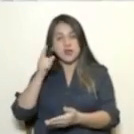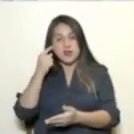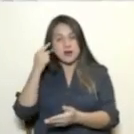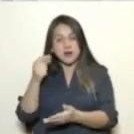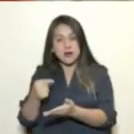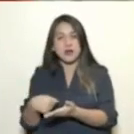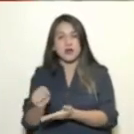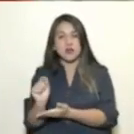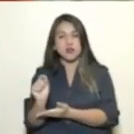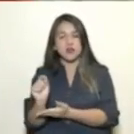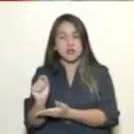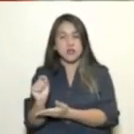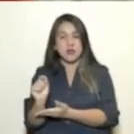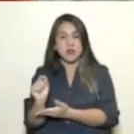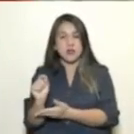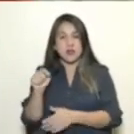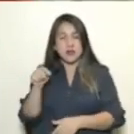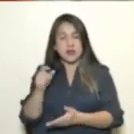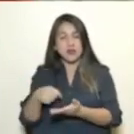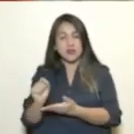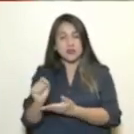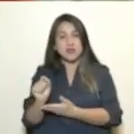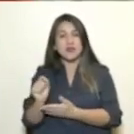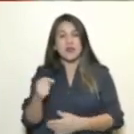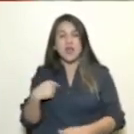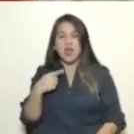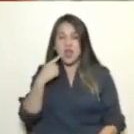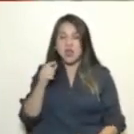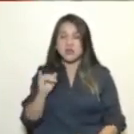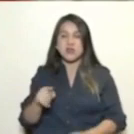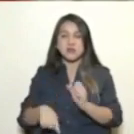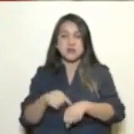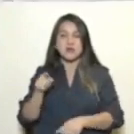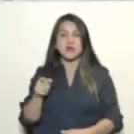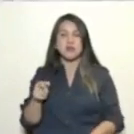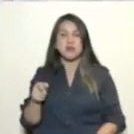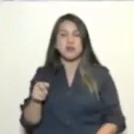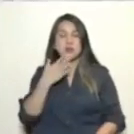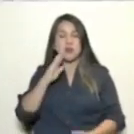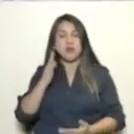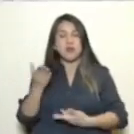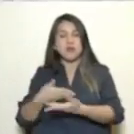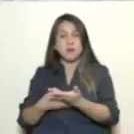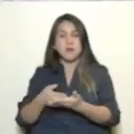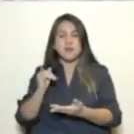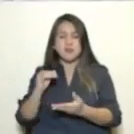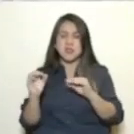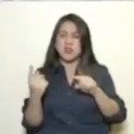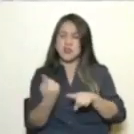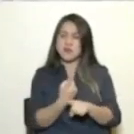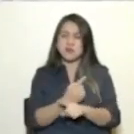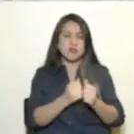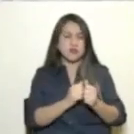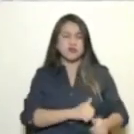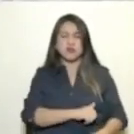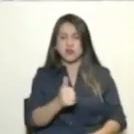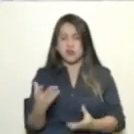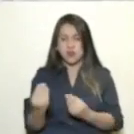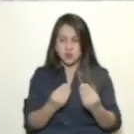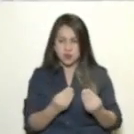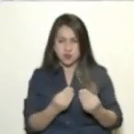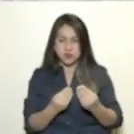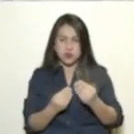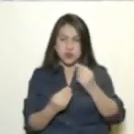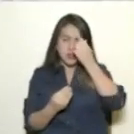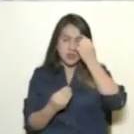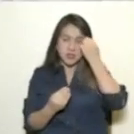esta idea no la ha conversado con otros economistas? ¿No hay un acuerdo posible con gente de la derecha? He hablado con todos los que se dedican a estas cosas y obviamente es